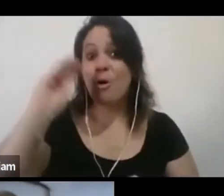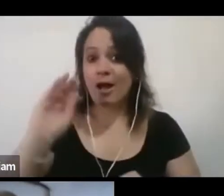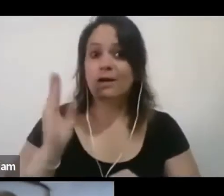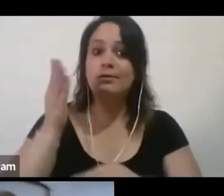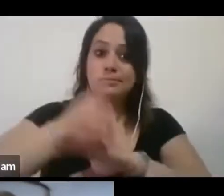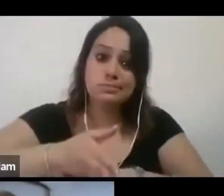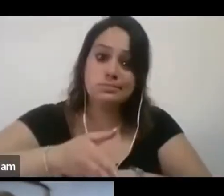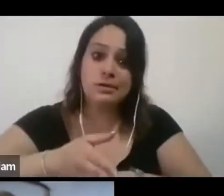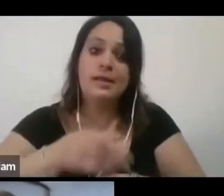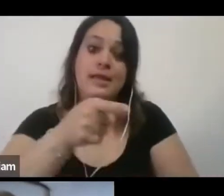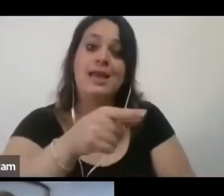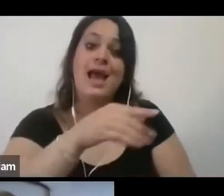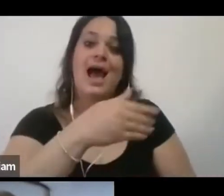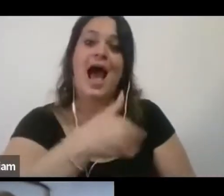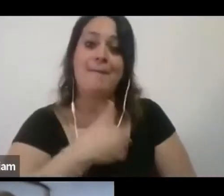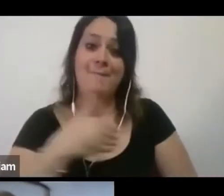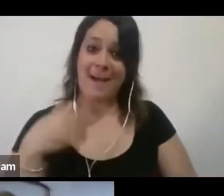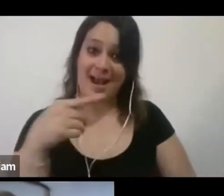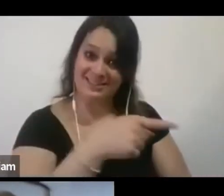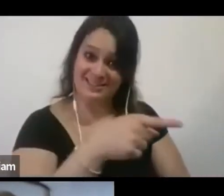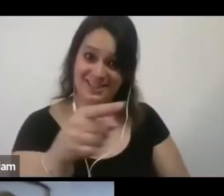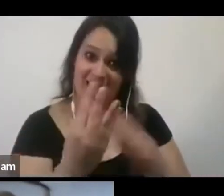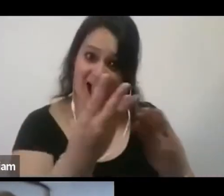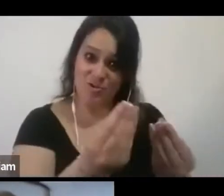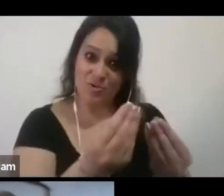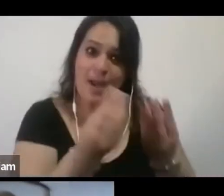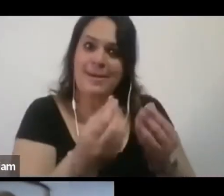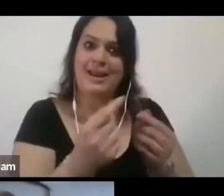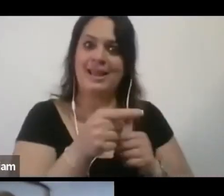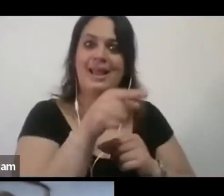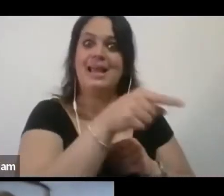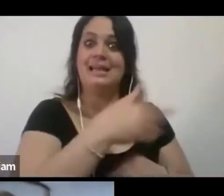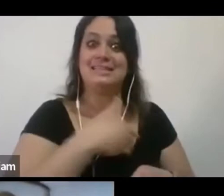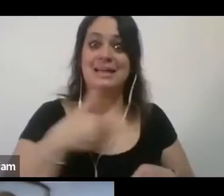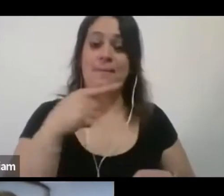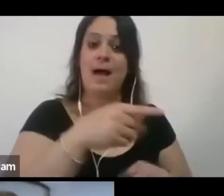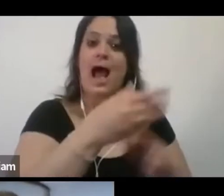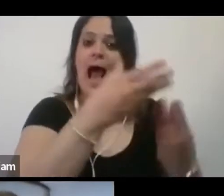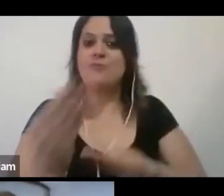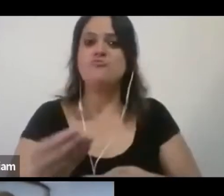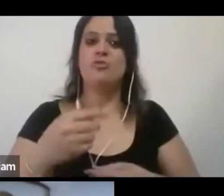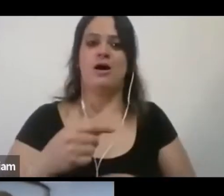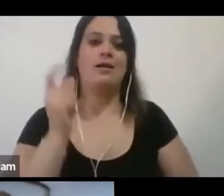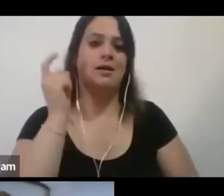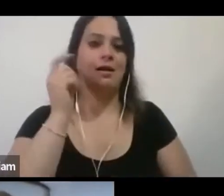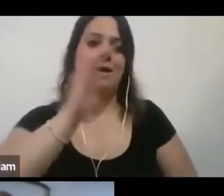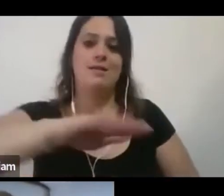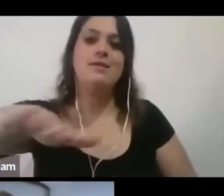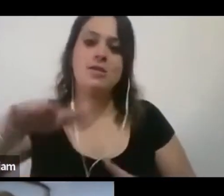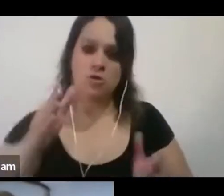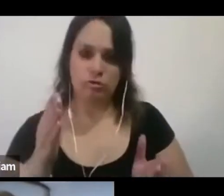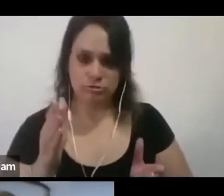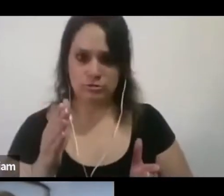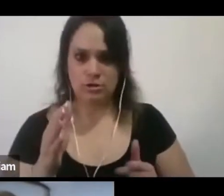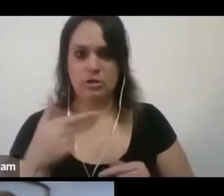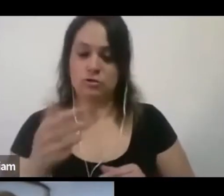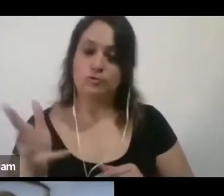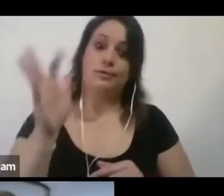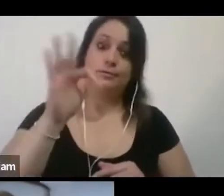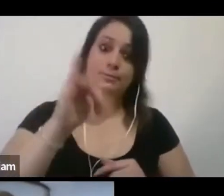esos chicos que a nosotros nos interesan y a esos chicos con los cuales nosotros trabajamos día a día por